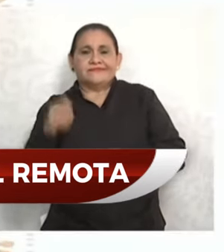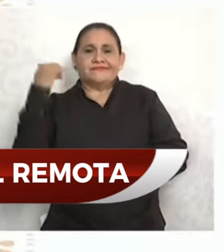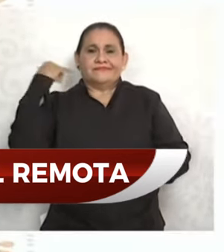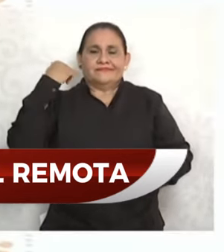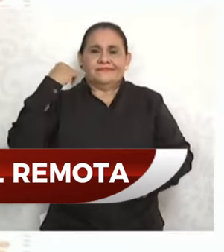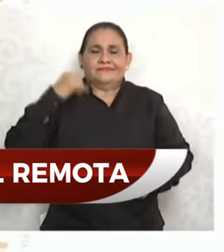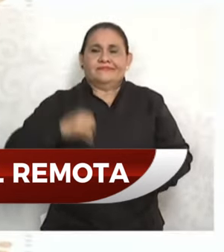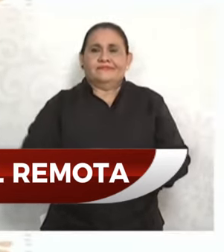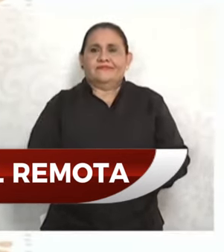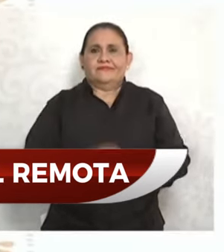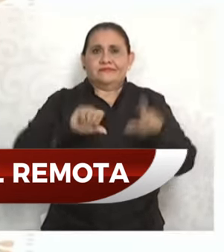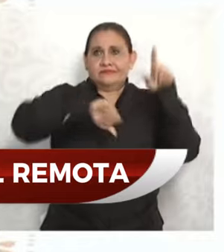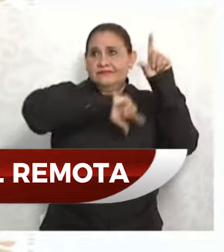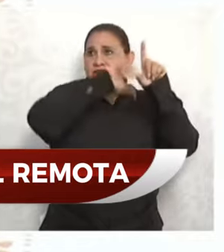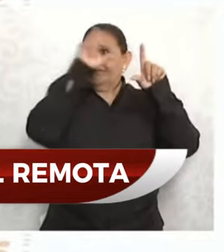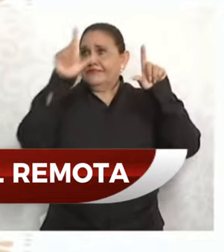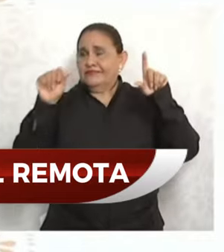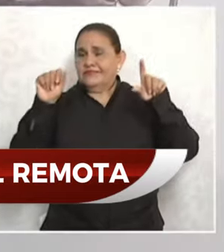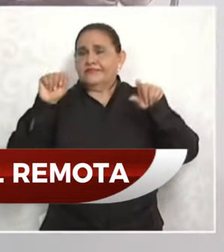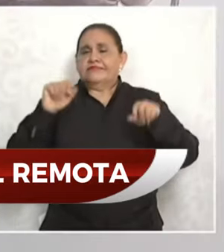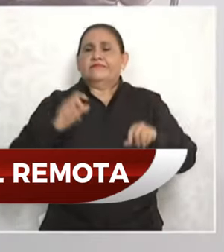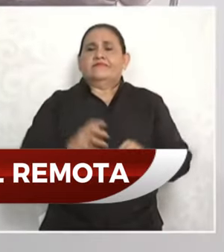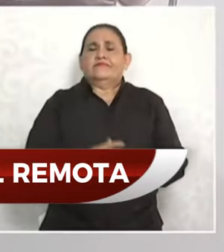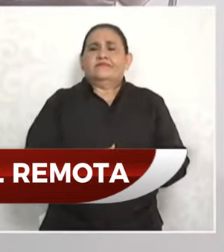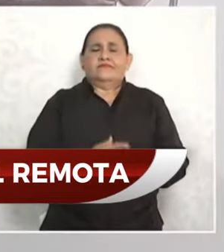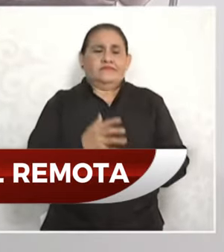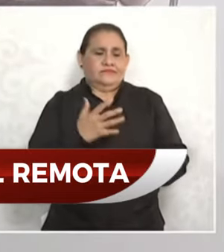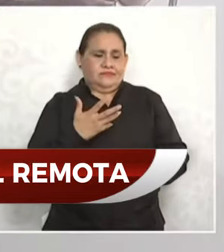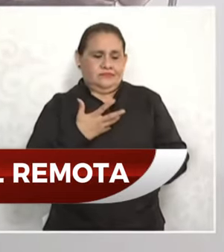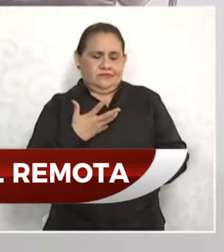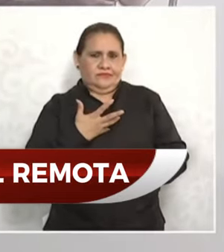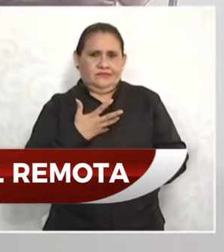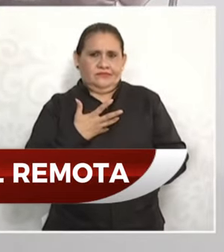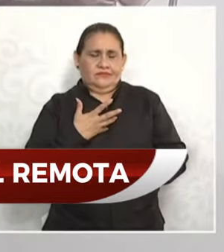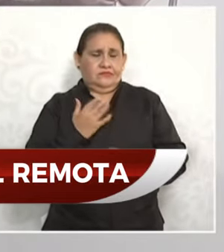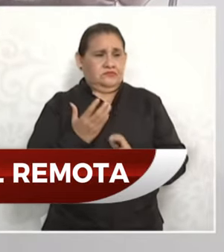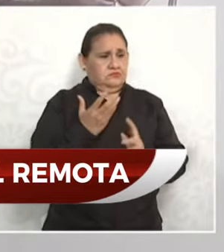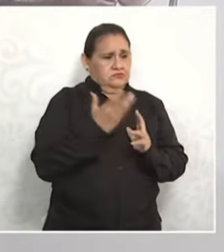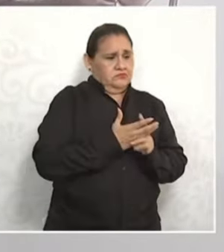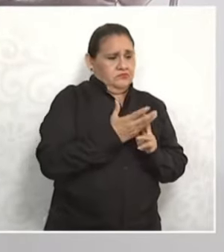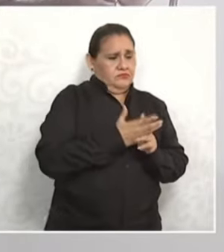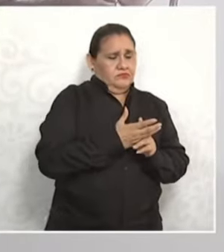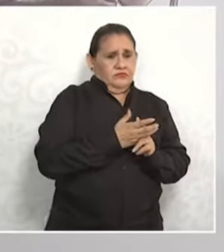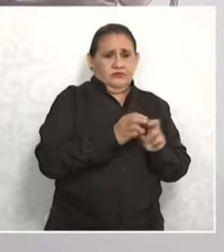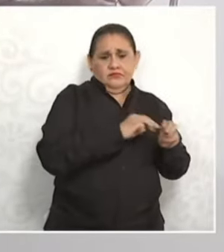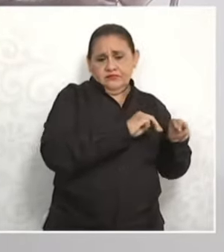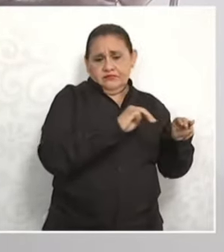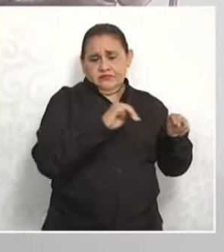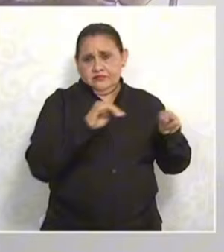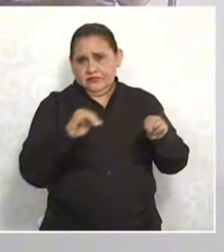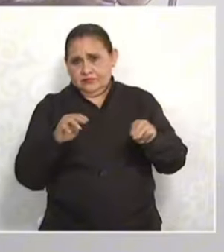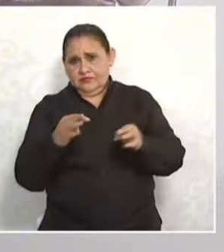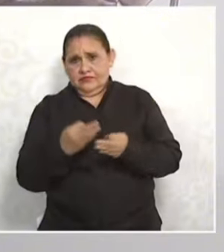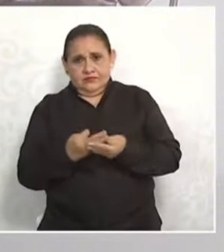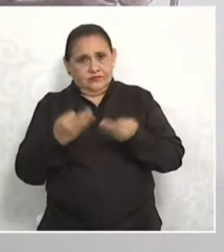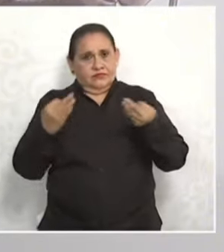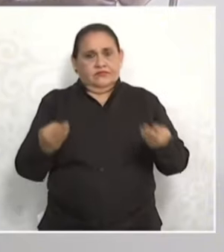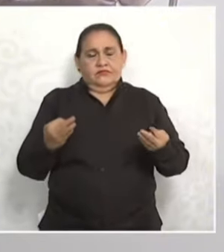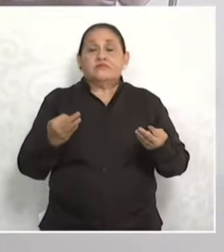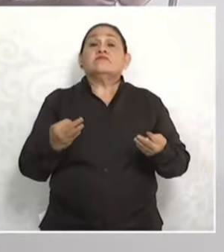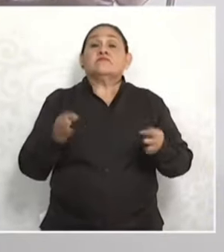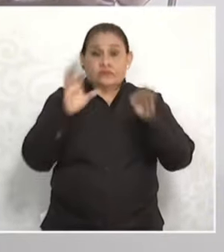México, como país bioceánico, tiene una posición geoestratégica privilegiada. De ahí la importancia de